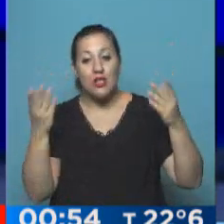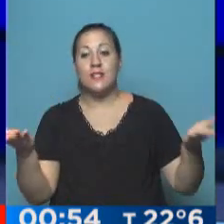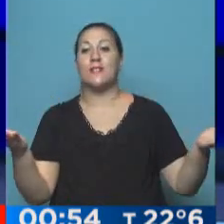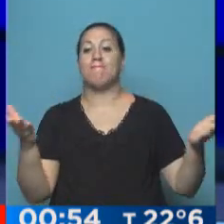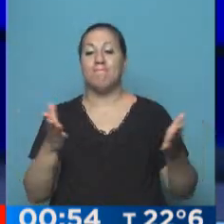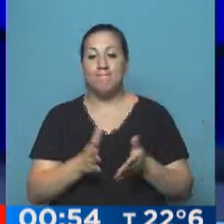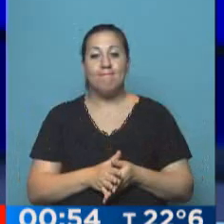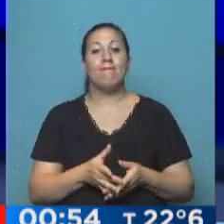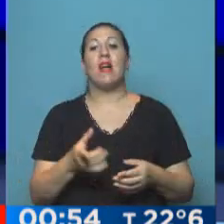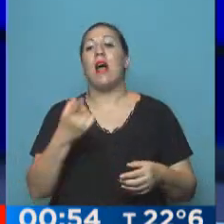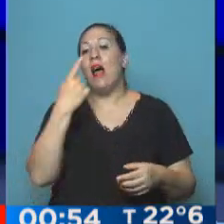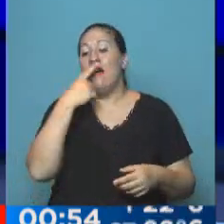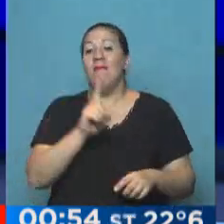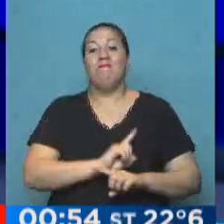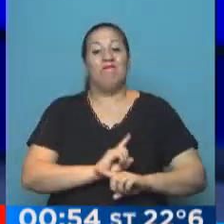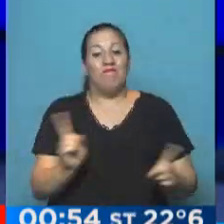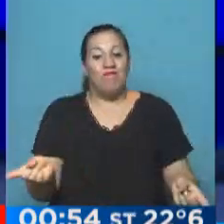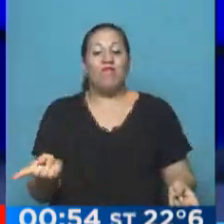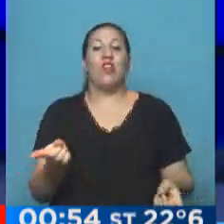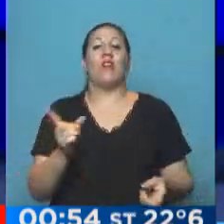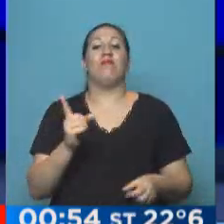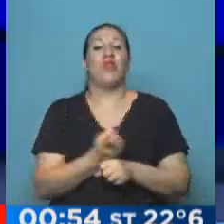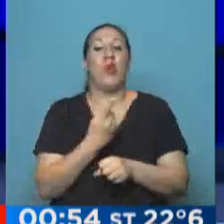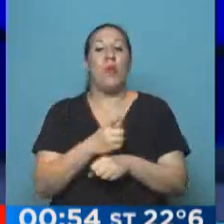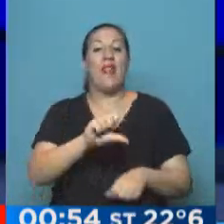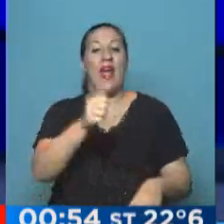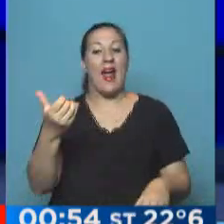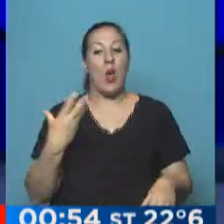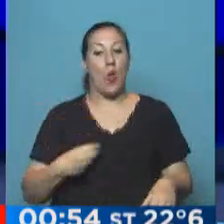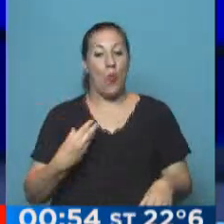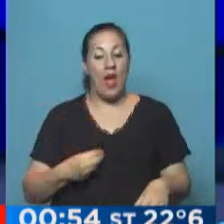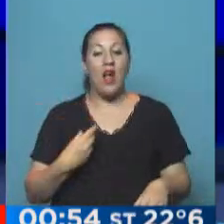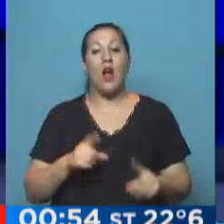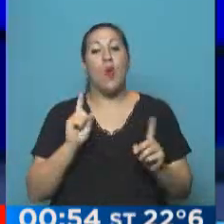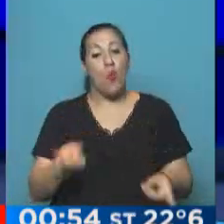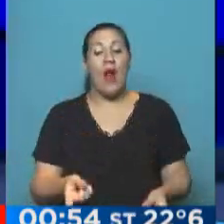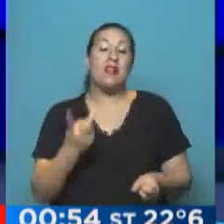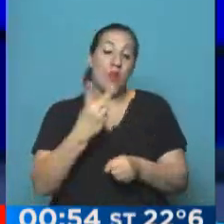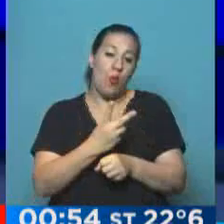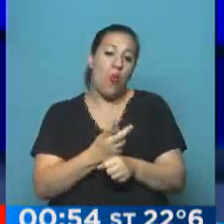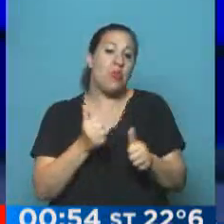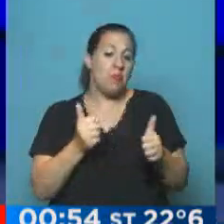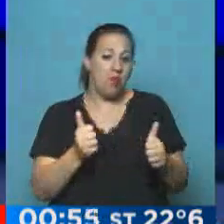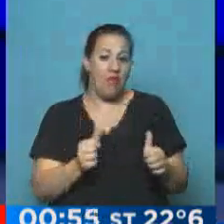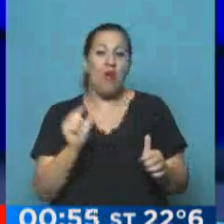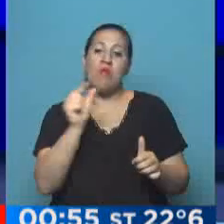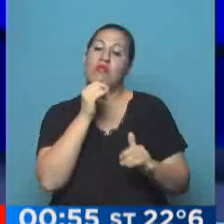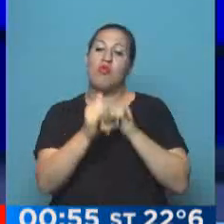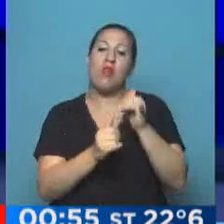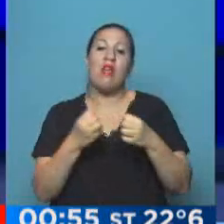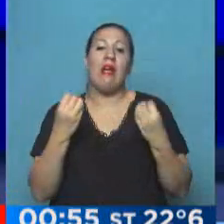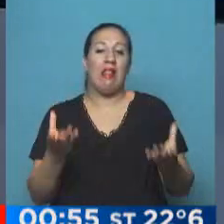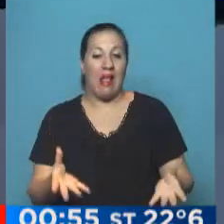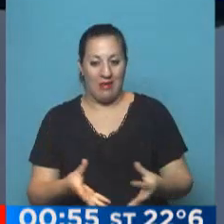Lamentablemente no pudo conseguir la Copa Sudamericana. Huracán, de todas maneras, se quedó con un segundo lugar y muy meritorio. En minutos repasamos cómo le fue al